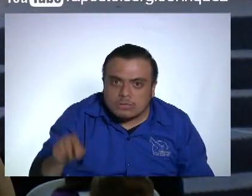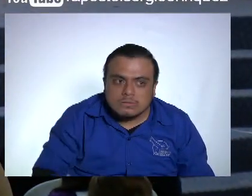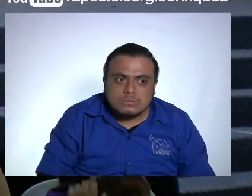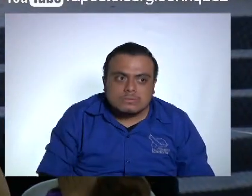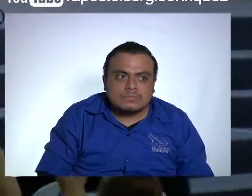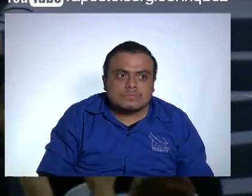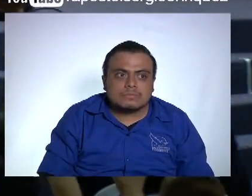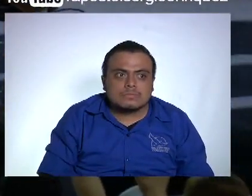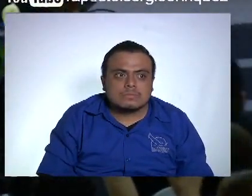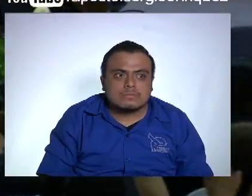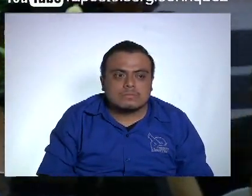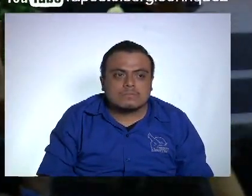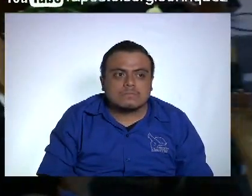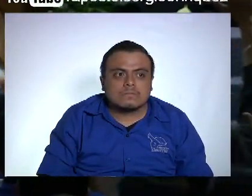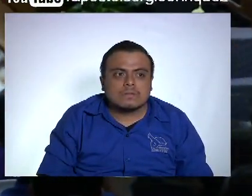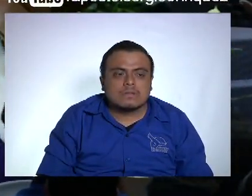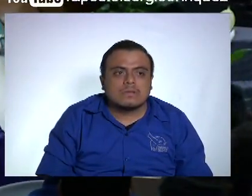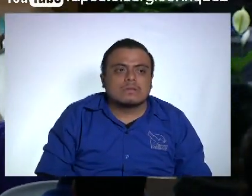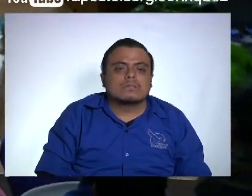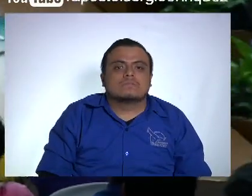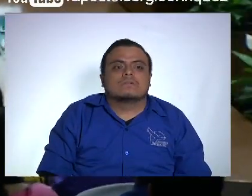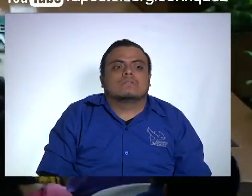va a decepcionar.